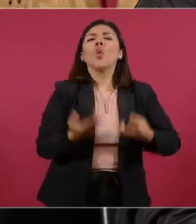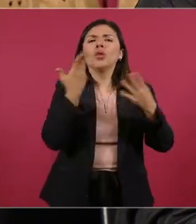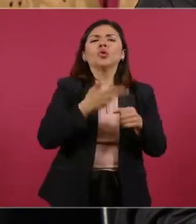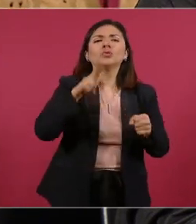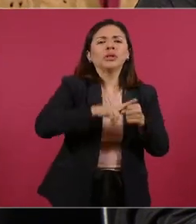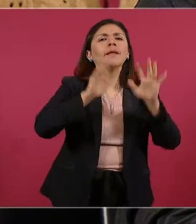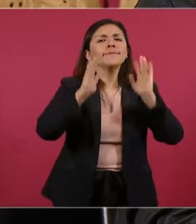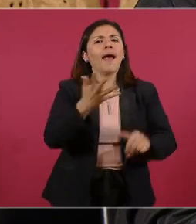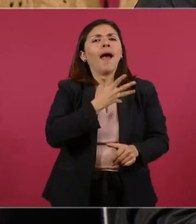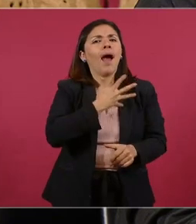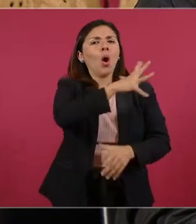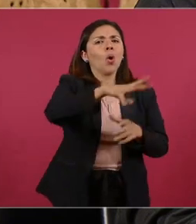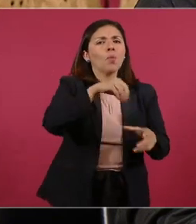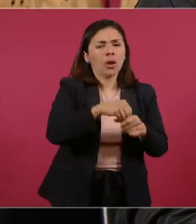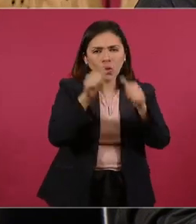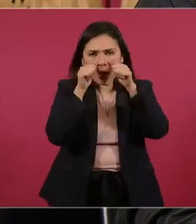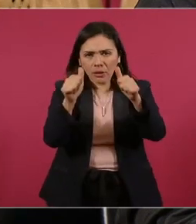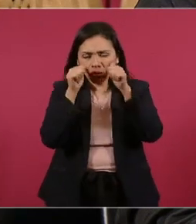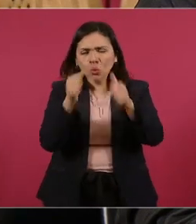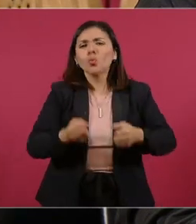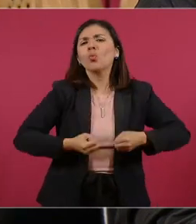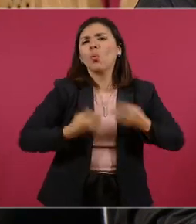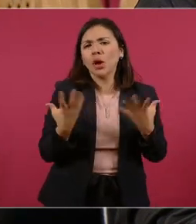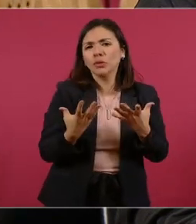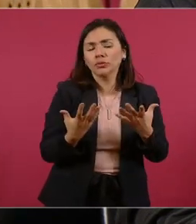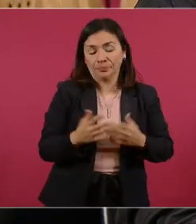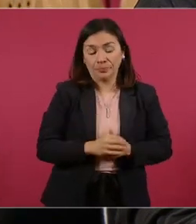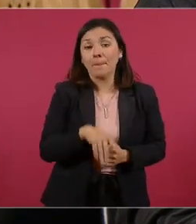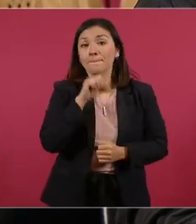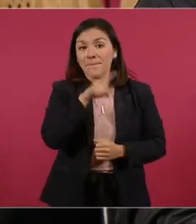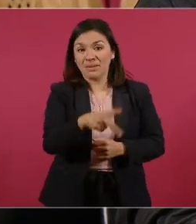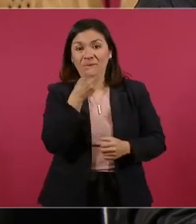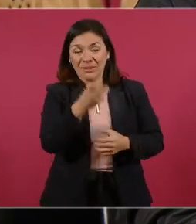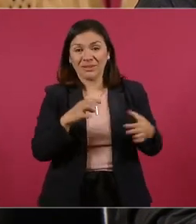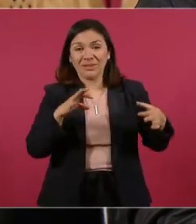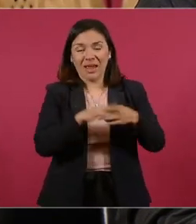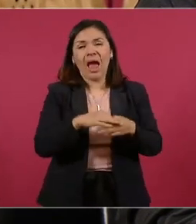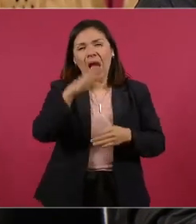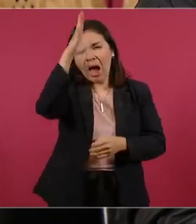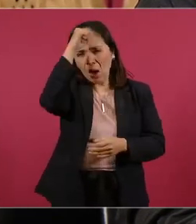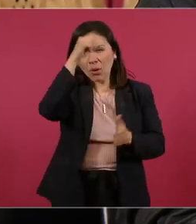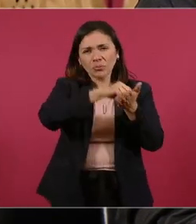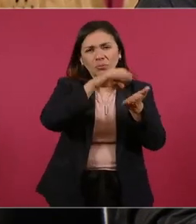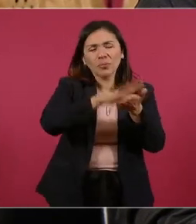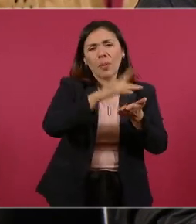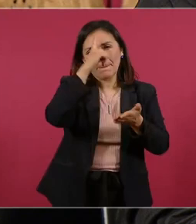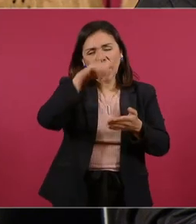servicio. En este contexto, y de acuerdo con el catálogo de servicios de aborto